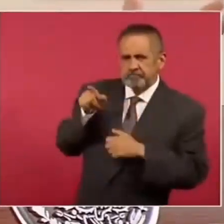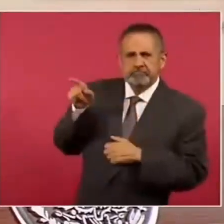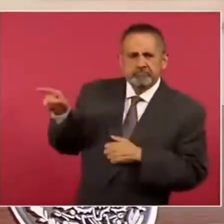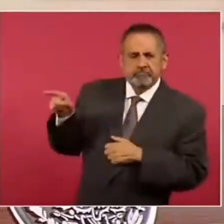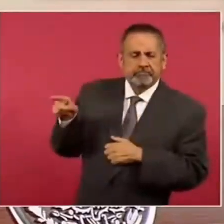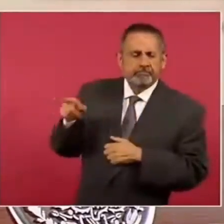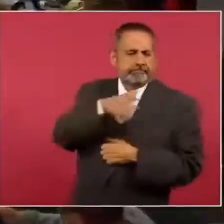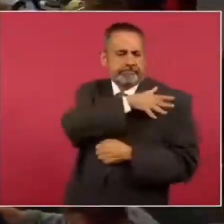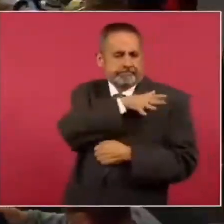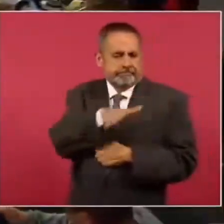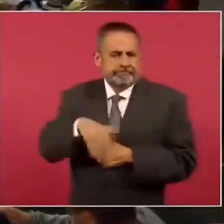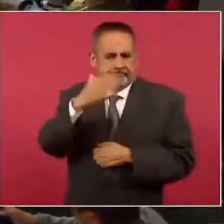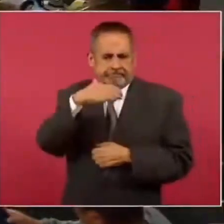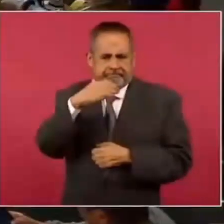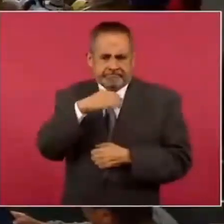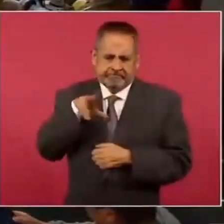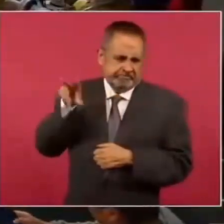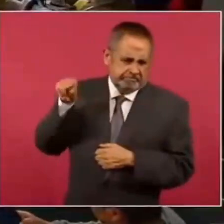del general Cárdenas.